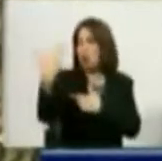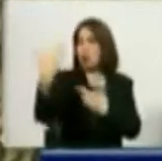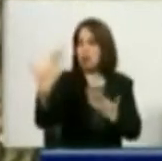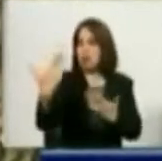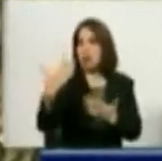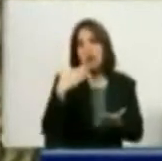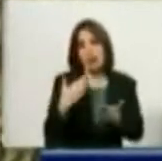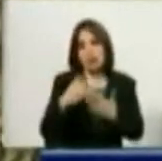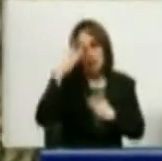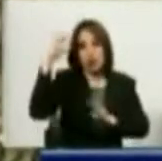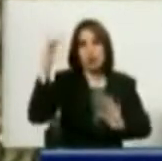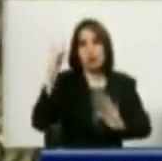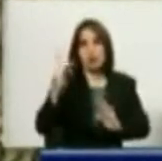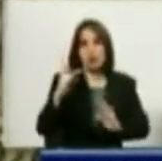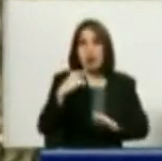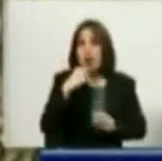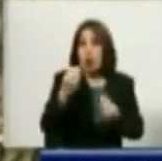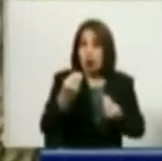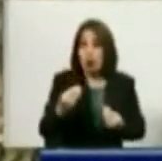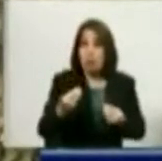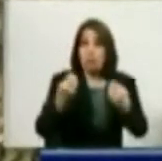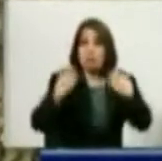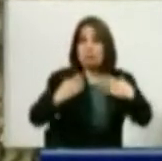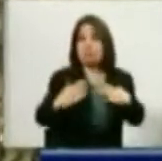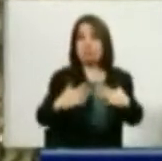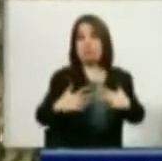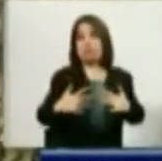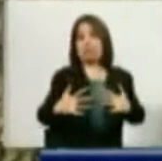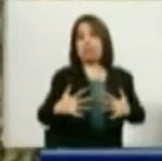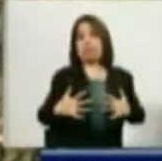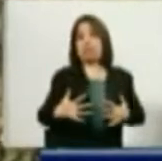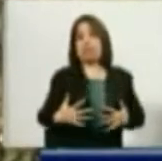esos chalecos estaban tan negros que nos quedó marcado